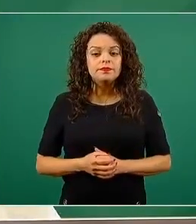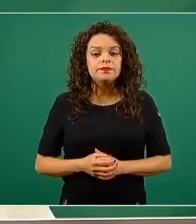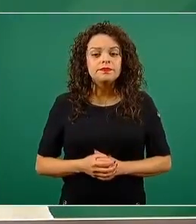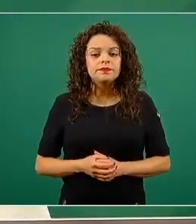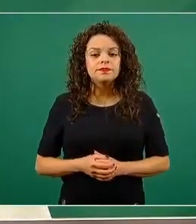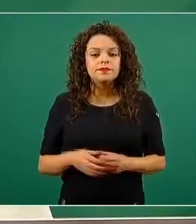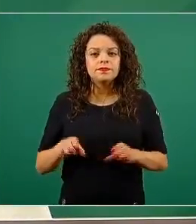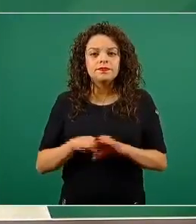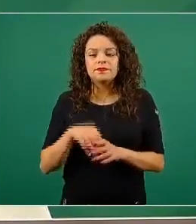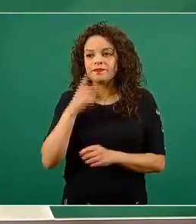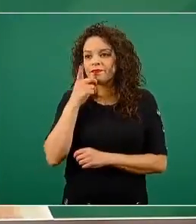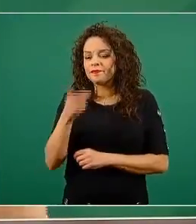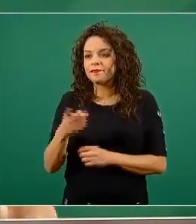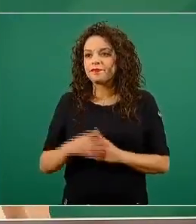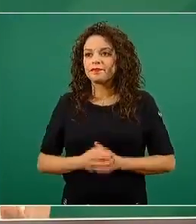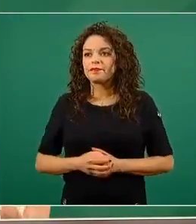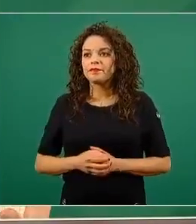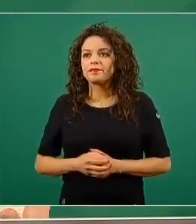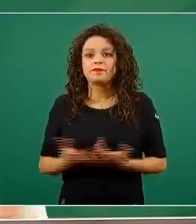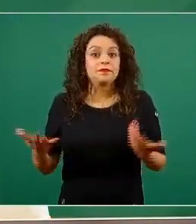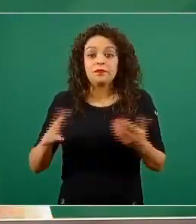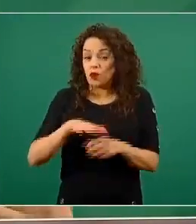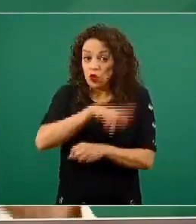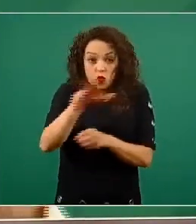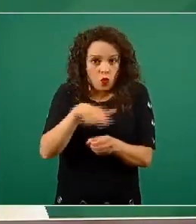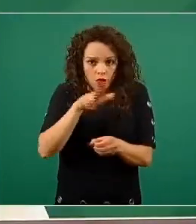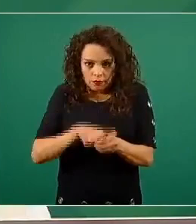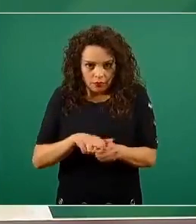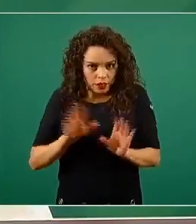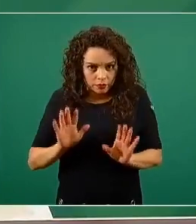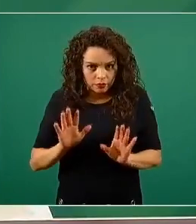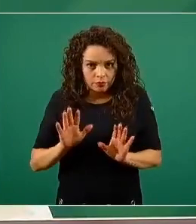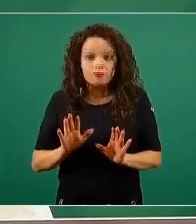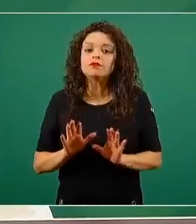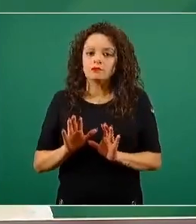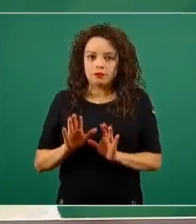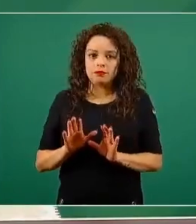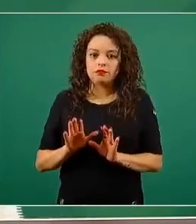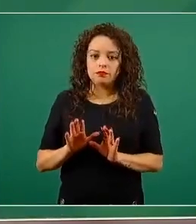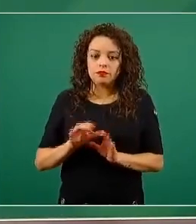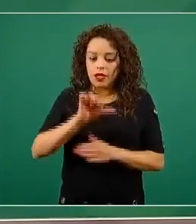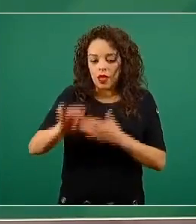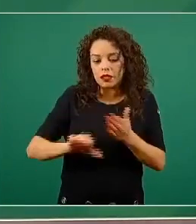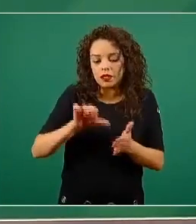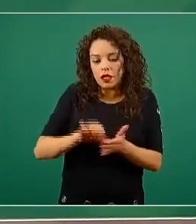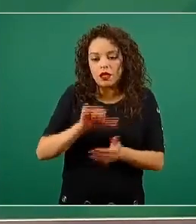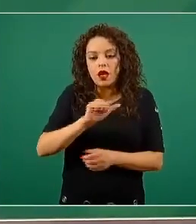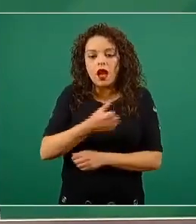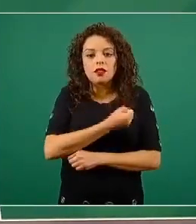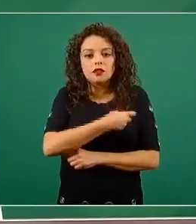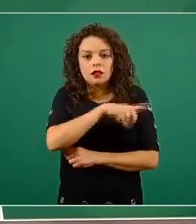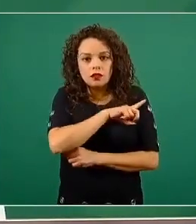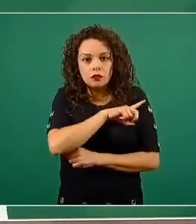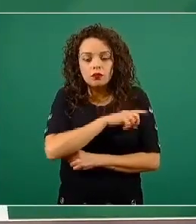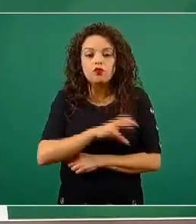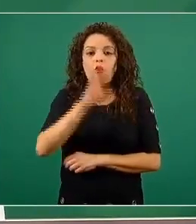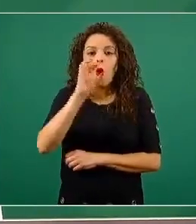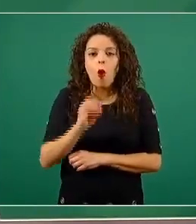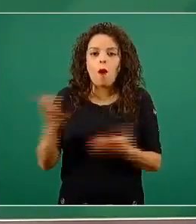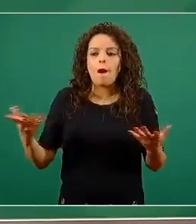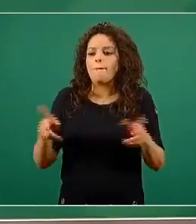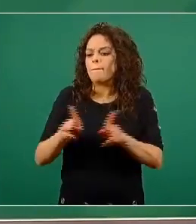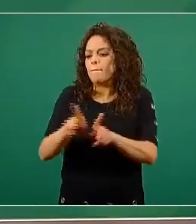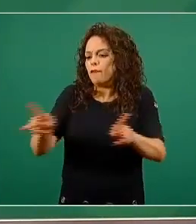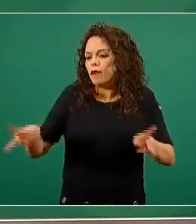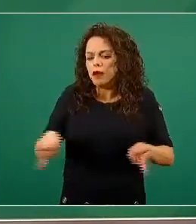un momento normal es o en los centros de salud, ¿sí?, o en plazas públicas se pueden